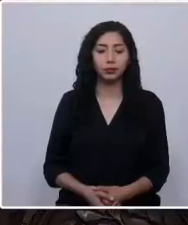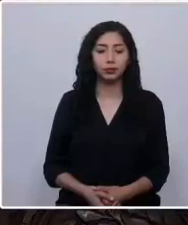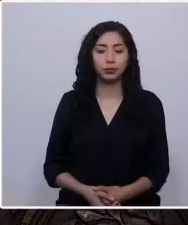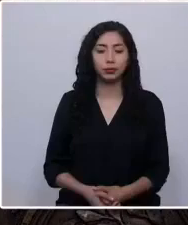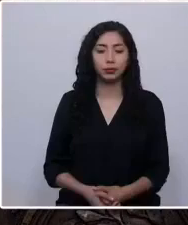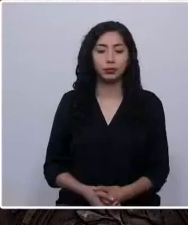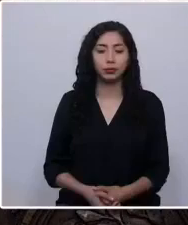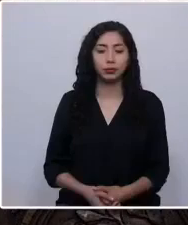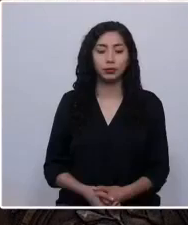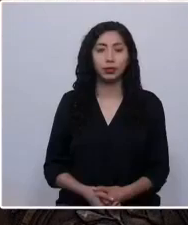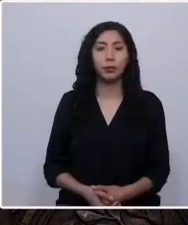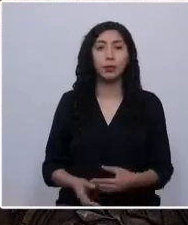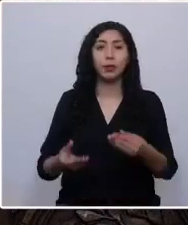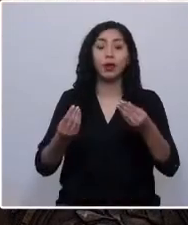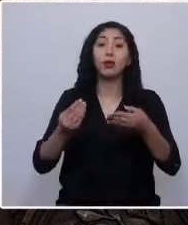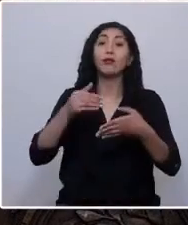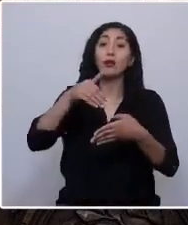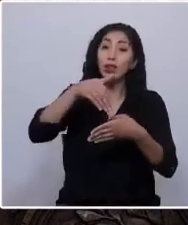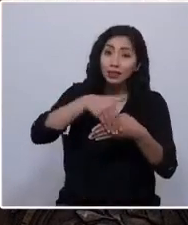tardes.